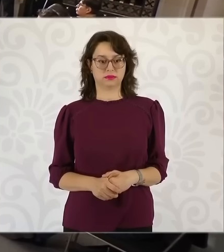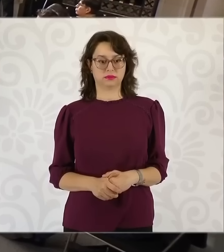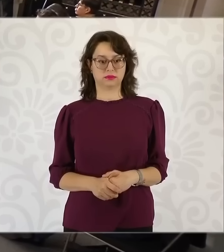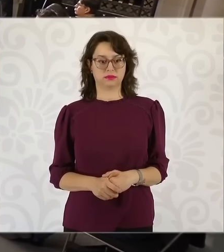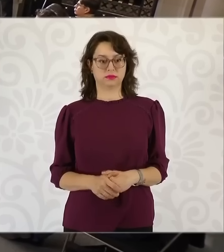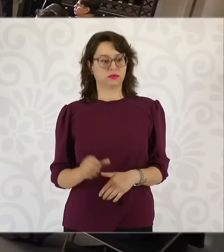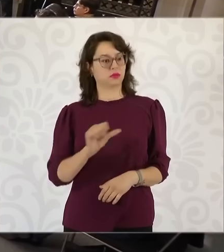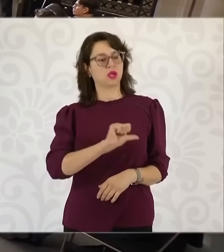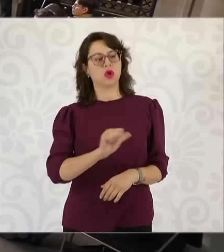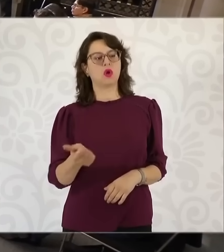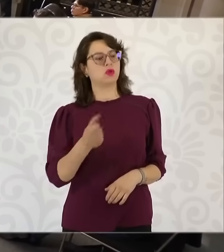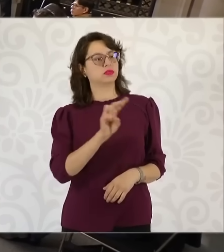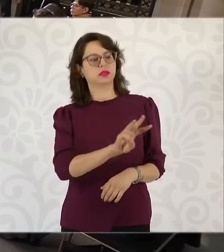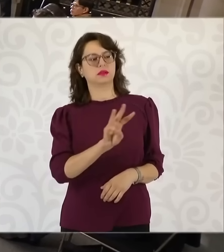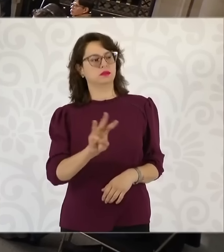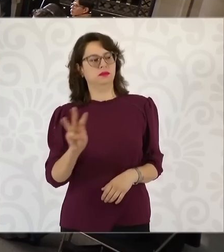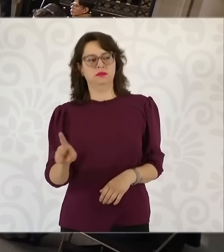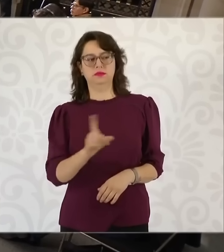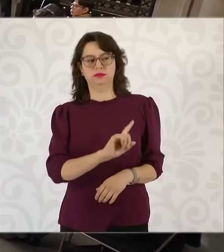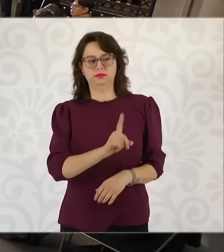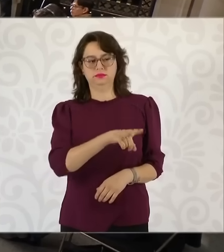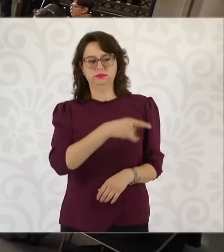Es otra página donde vienen los